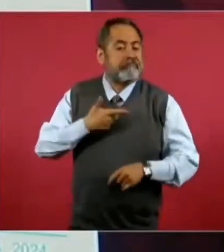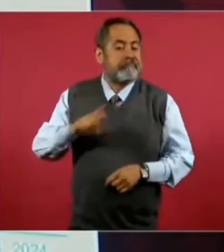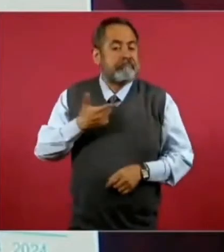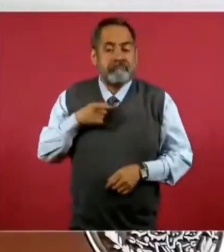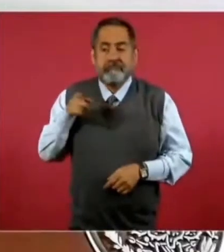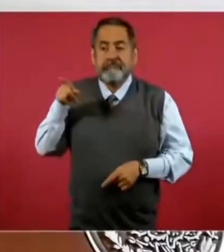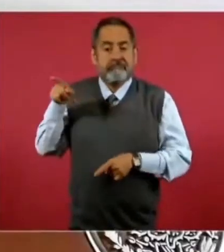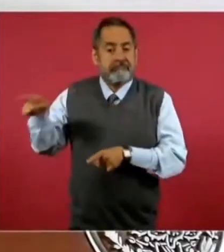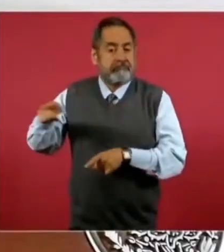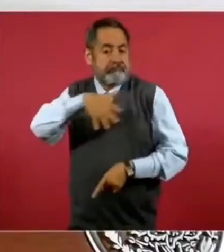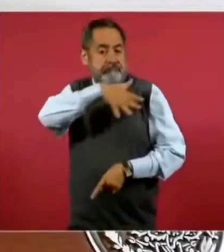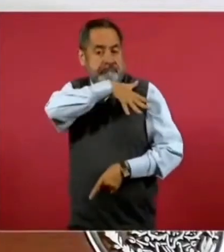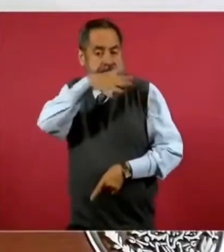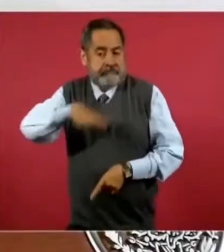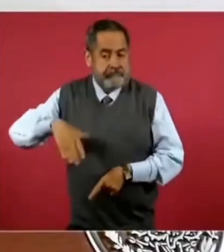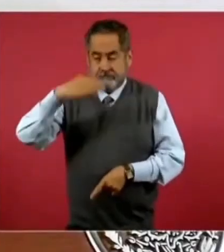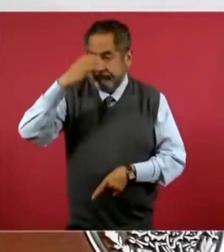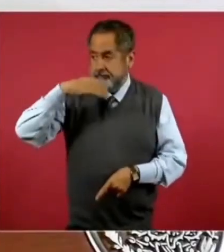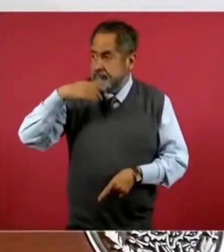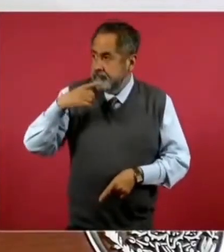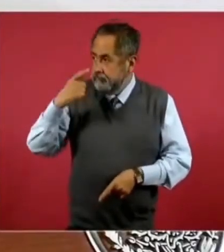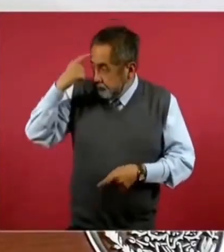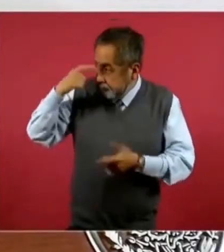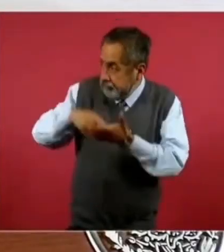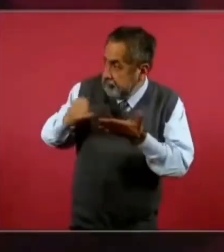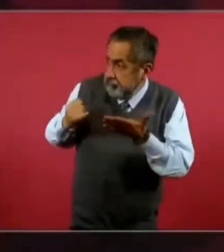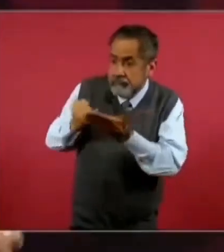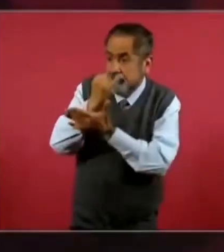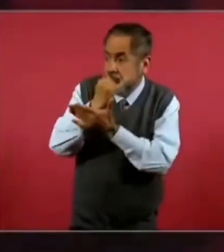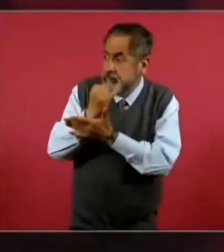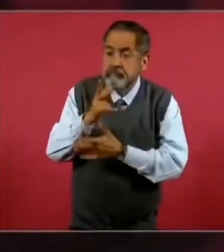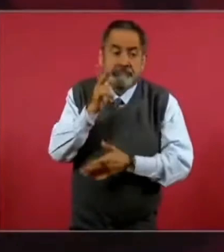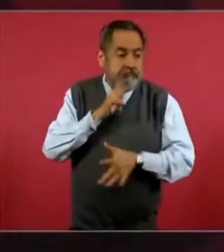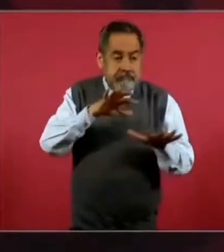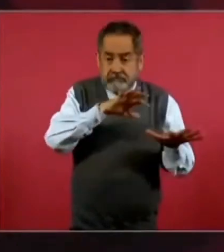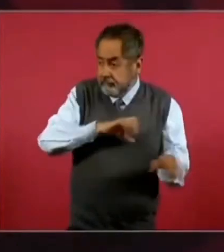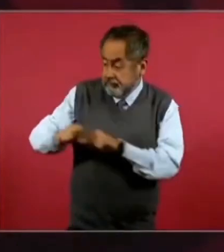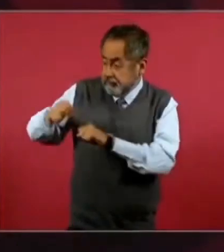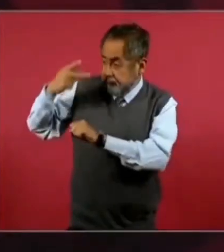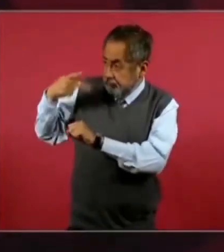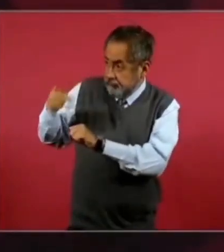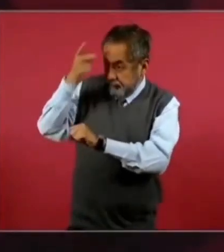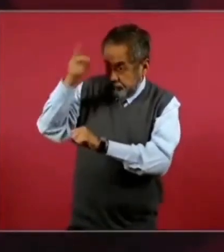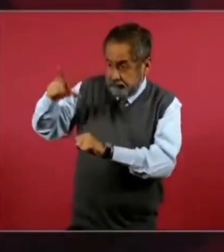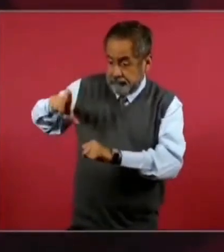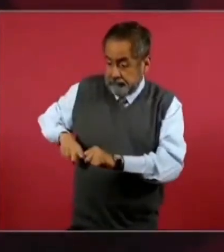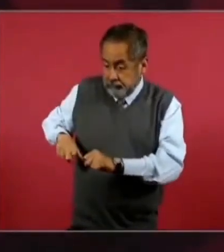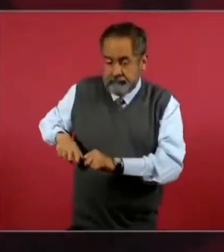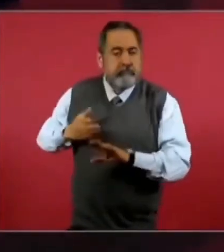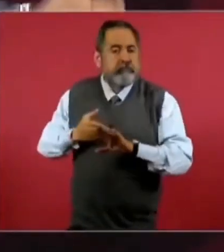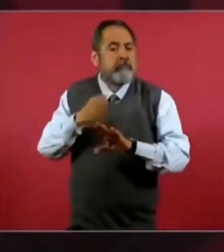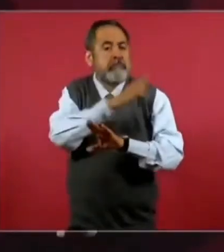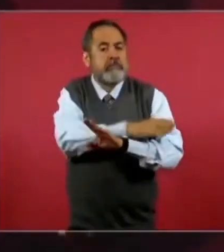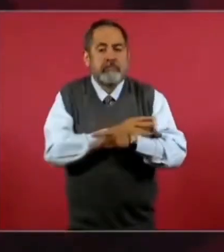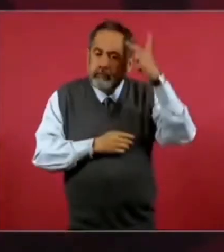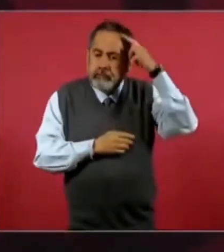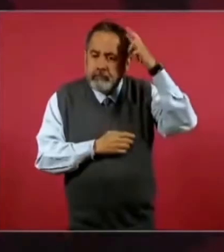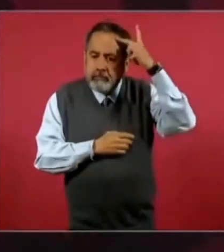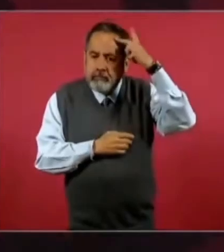que el general Cárdenas tomara la decisión de recuperar el petróleo que Porfirio Díaz había